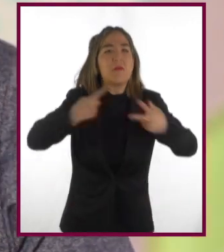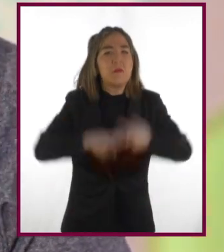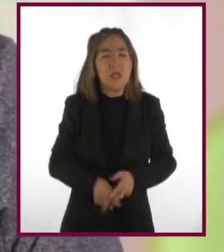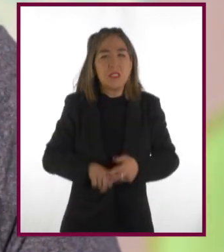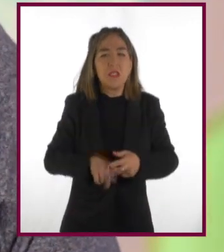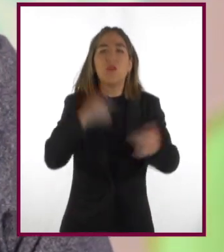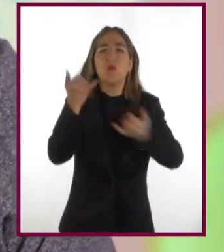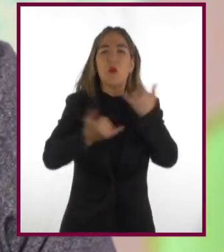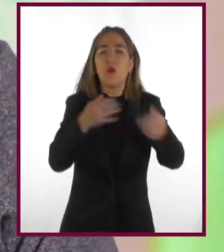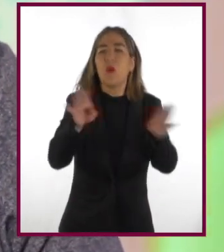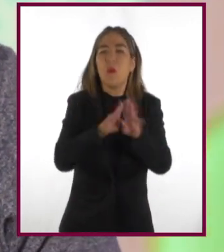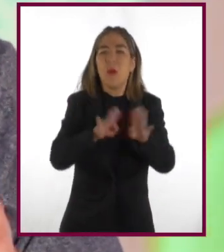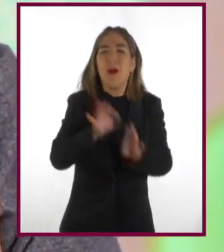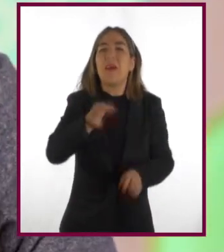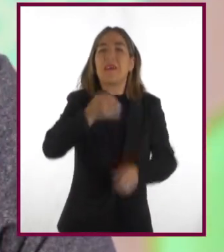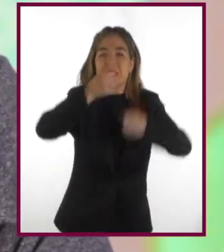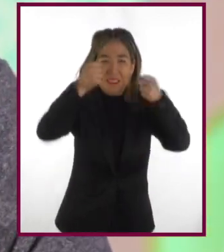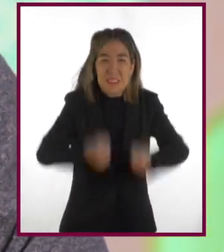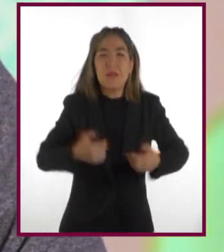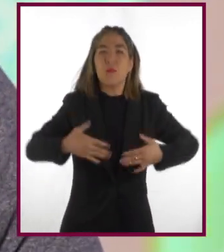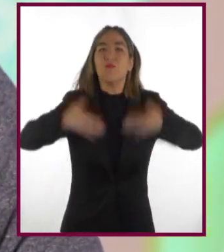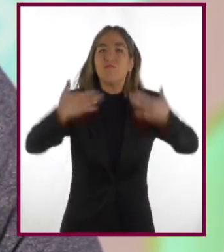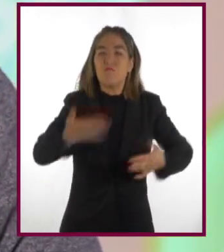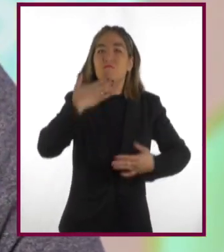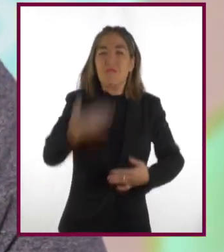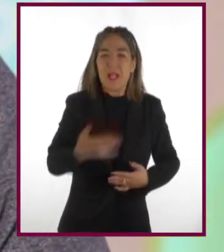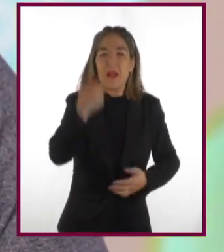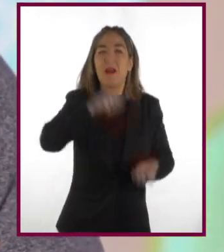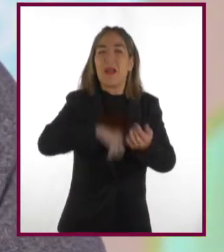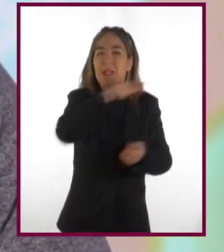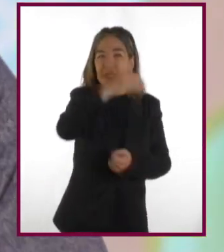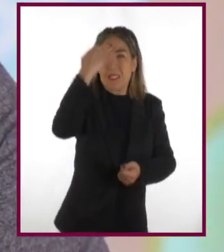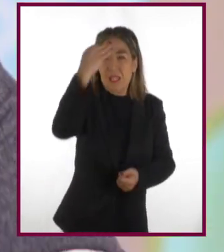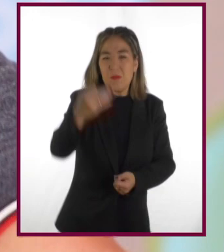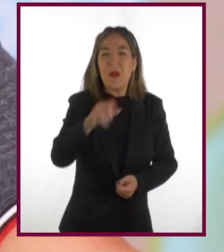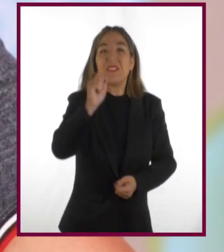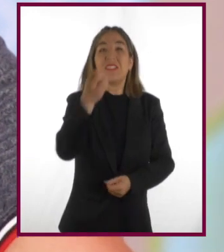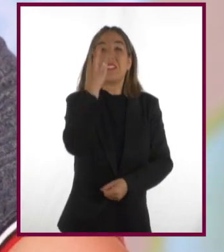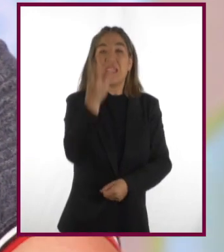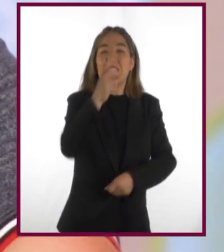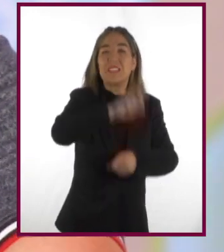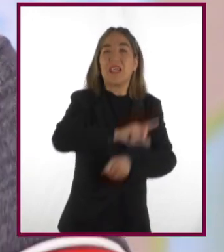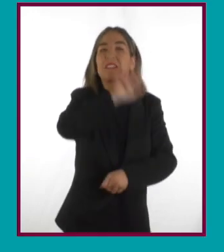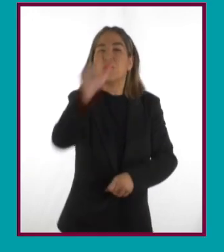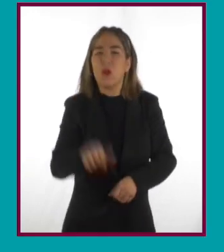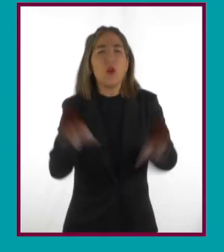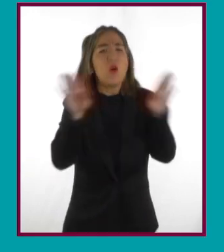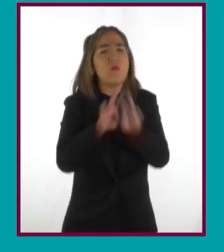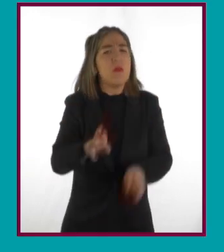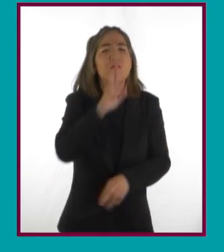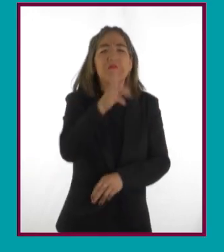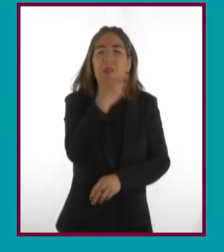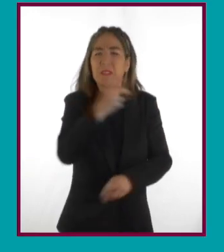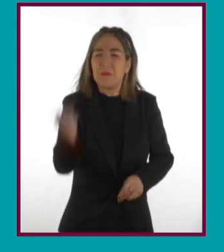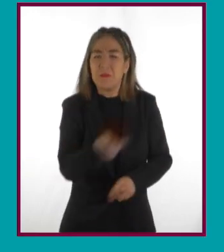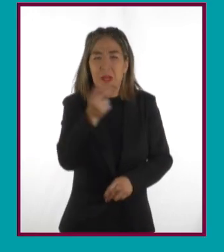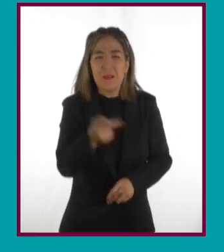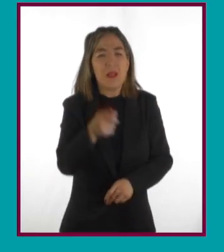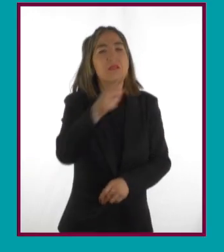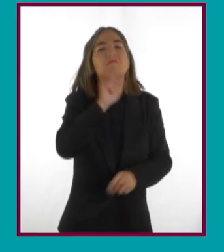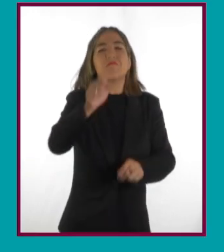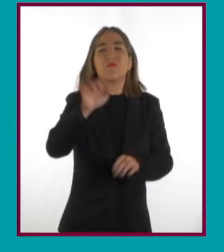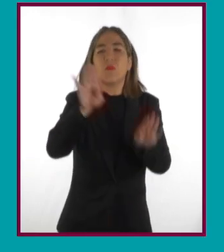partida, no se llegue a predecir con un grado de fiabilidad aceptable el tiempo que hará 3 días después. Para resolver estas